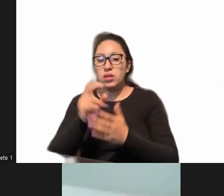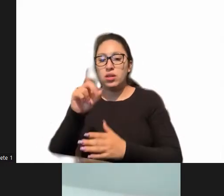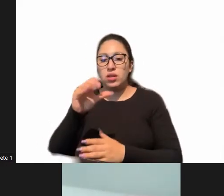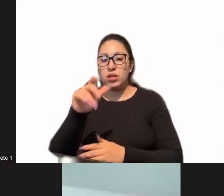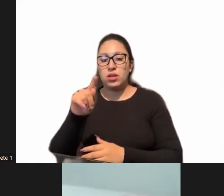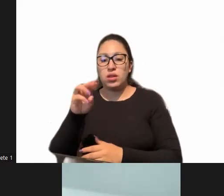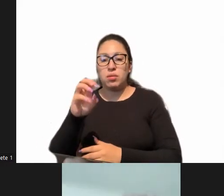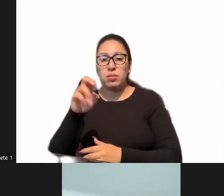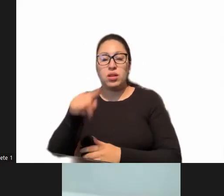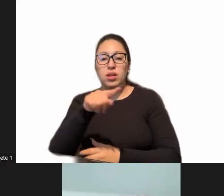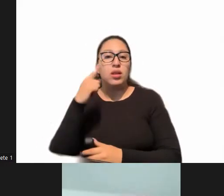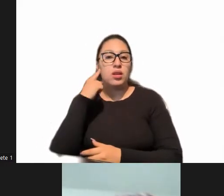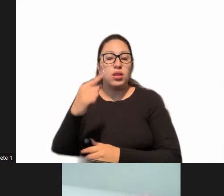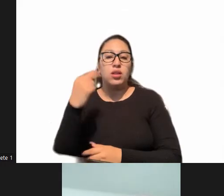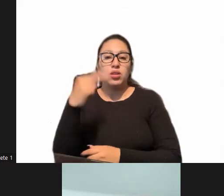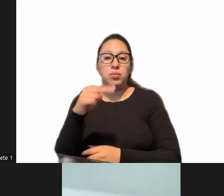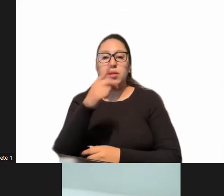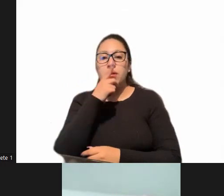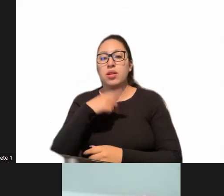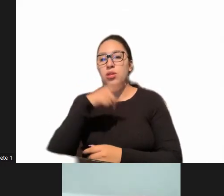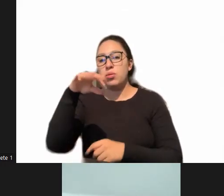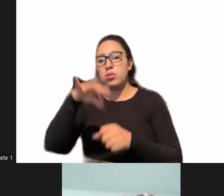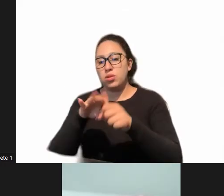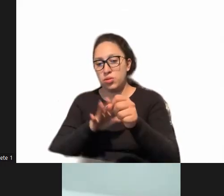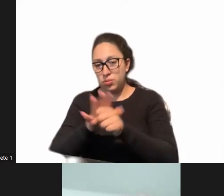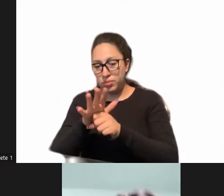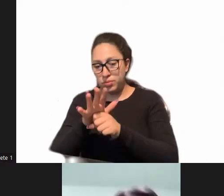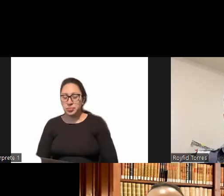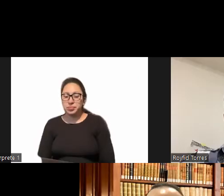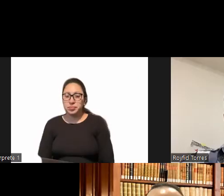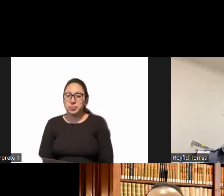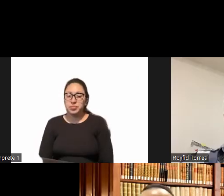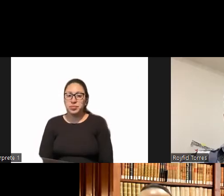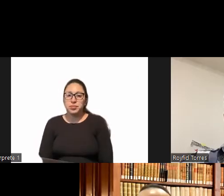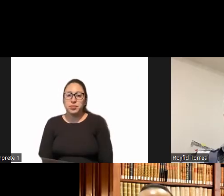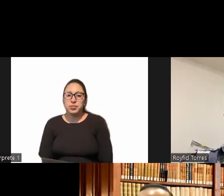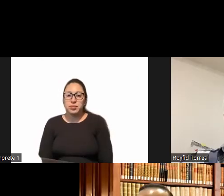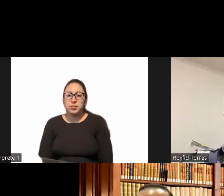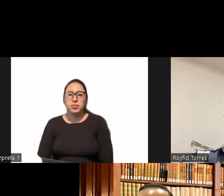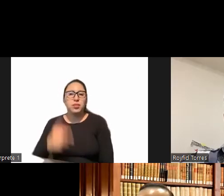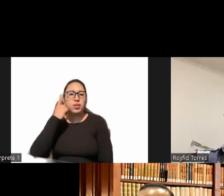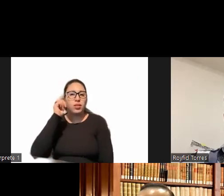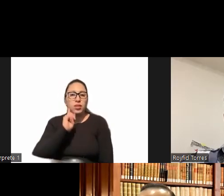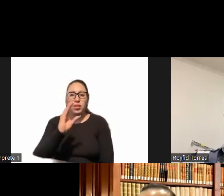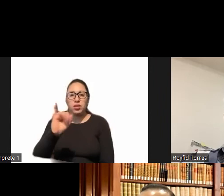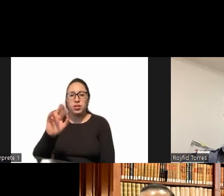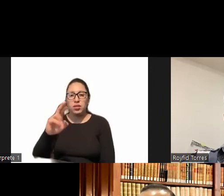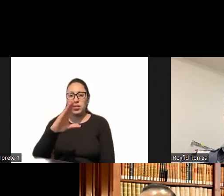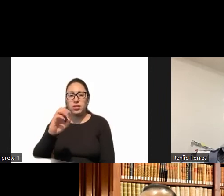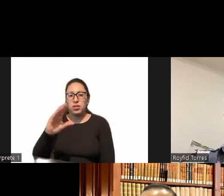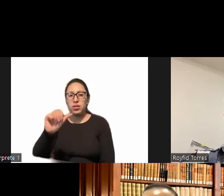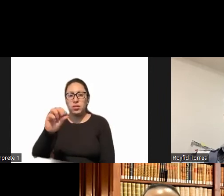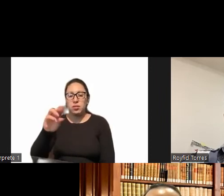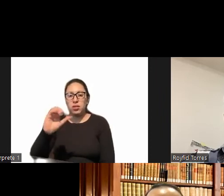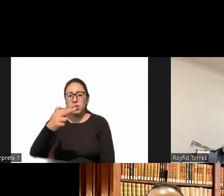los presentes mencionar su nombre y el sentido de su voto. Diputada Circe Camacho Bastira.